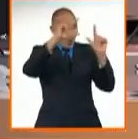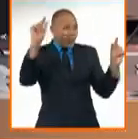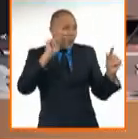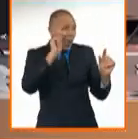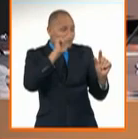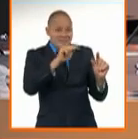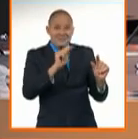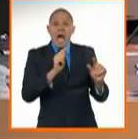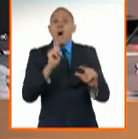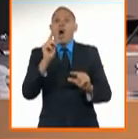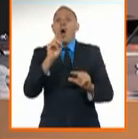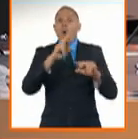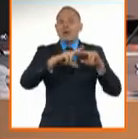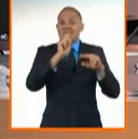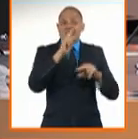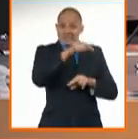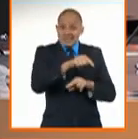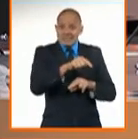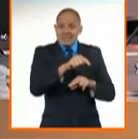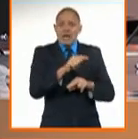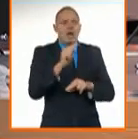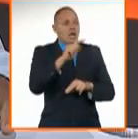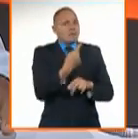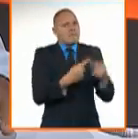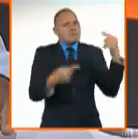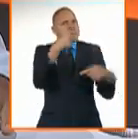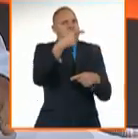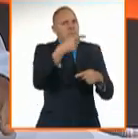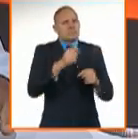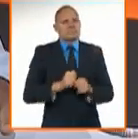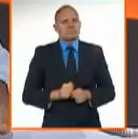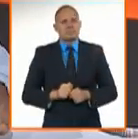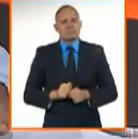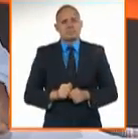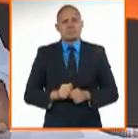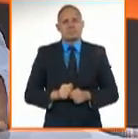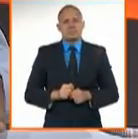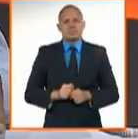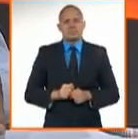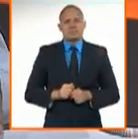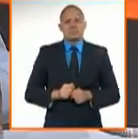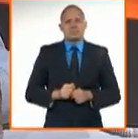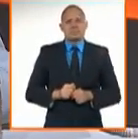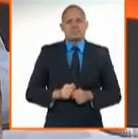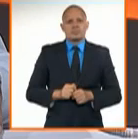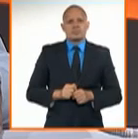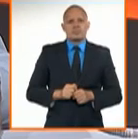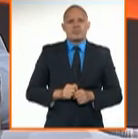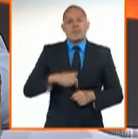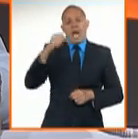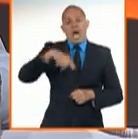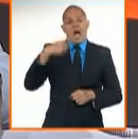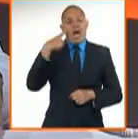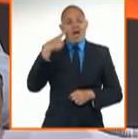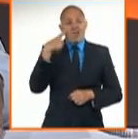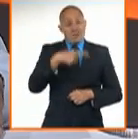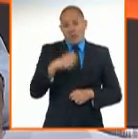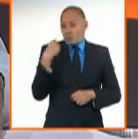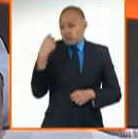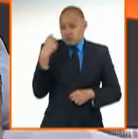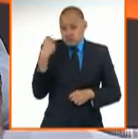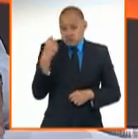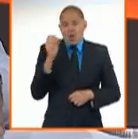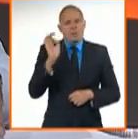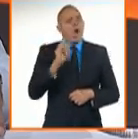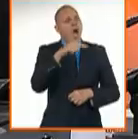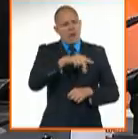es la mayor potencia como segunda central termoeléctrica sería la mayor de mayor potencia cuando ahora terminemos este mantenimiento va